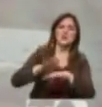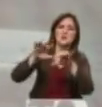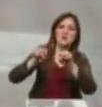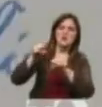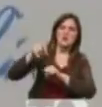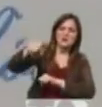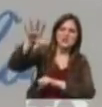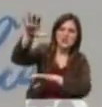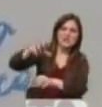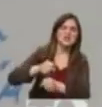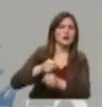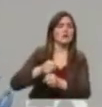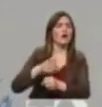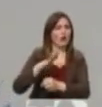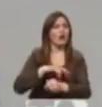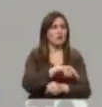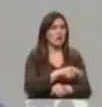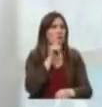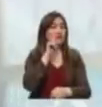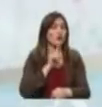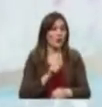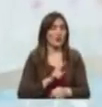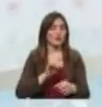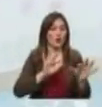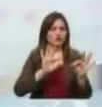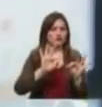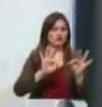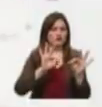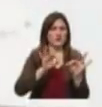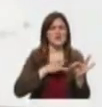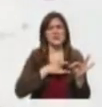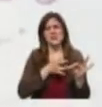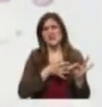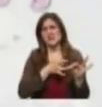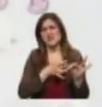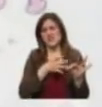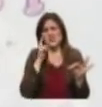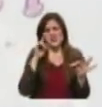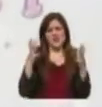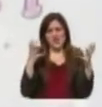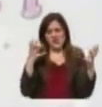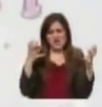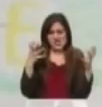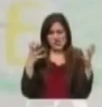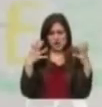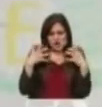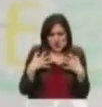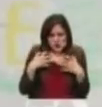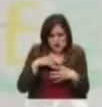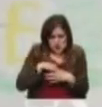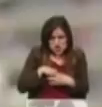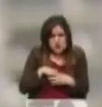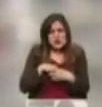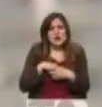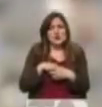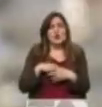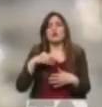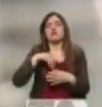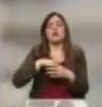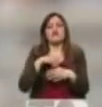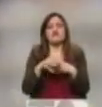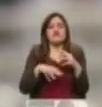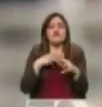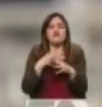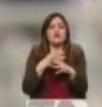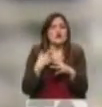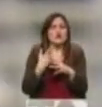abusos sexuales. Sin duda alguna, las hojas reflejan dolor, traumas, represión, angustias y un mundo